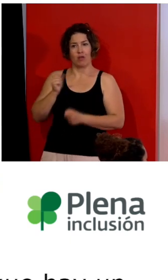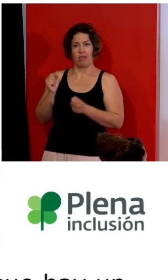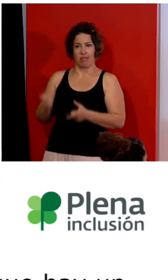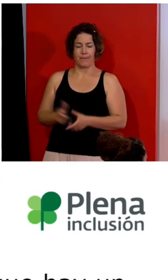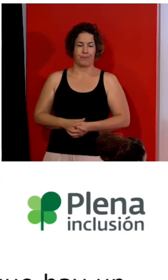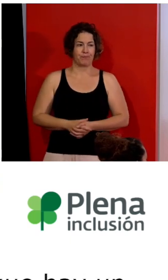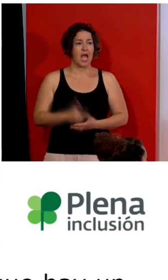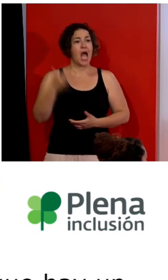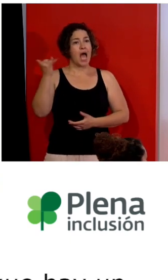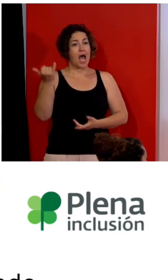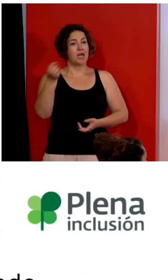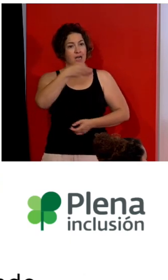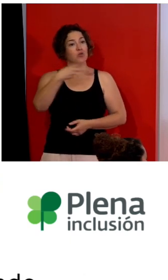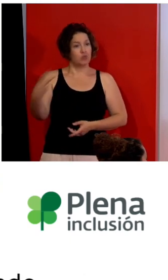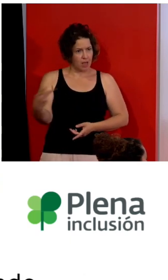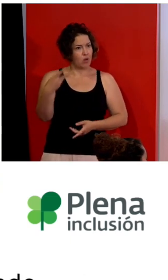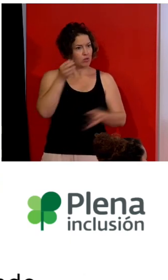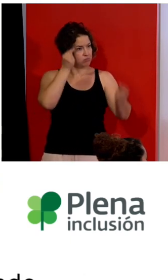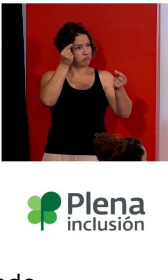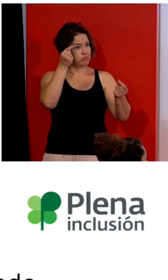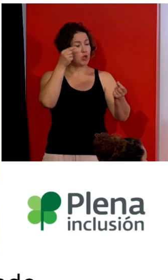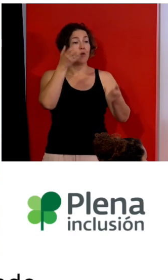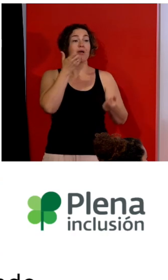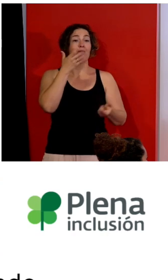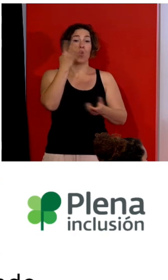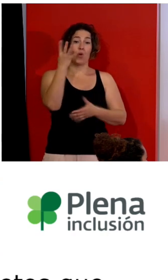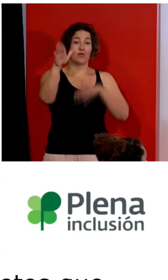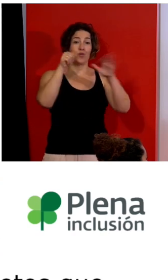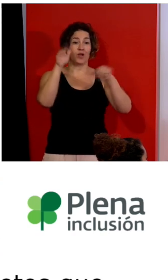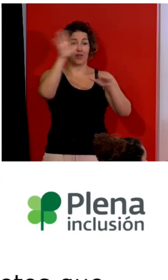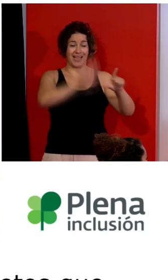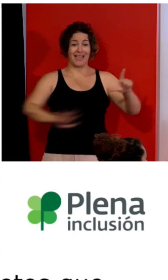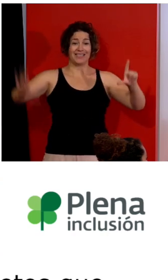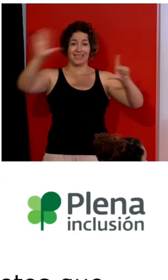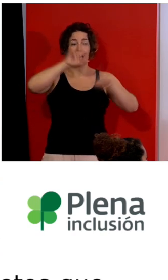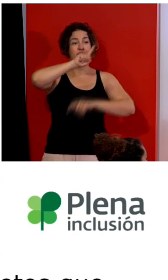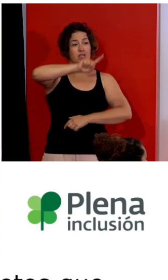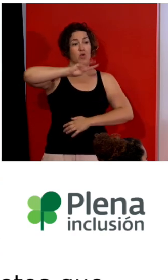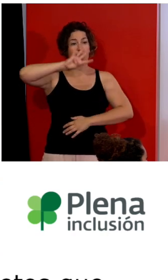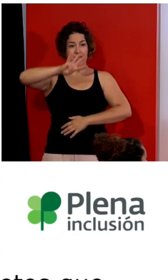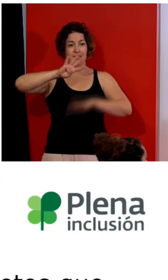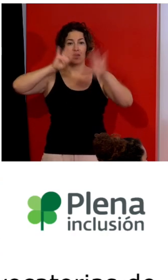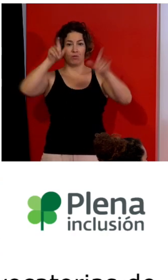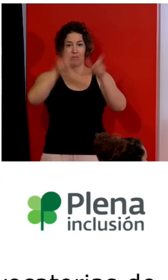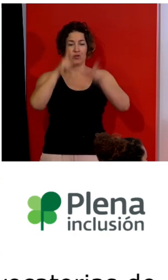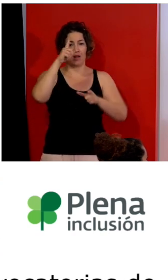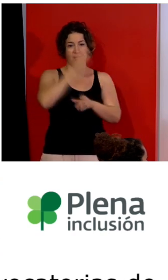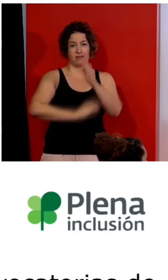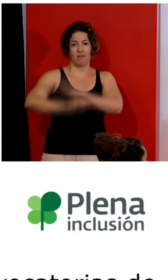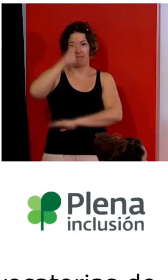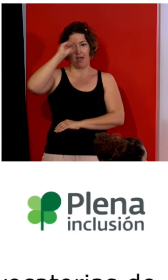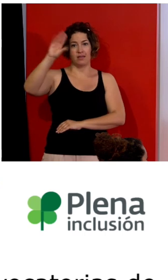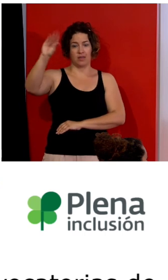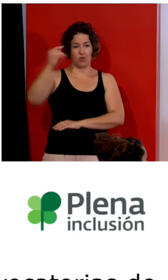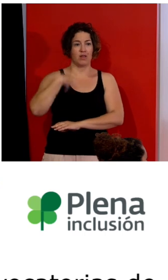resultados concretos que hoy desgranaremos, como las 4 convocatorias de ámbito estatal con 149 personas con discapacidad intelectual que